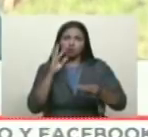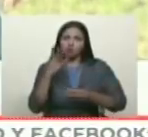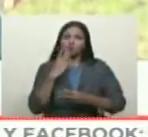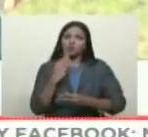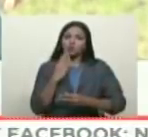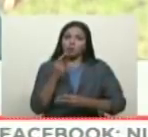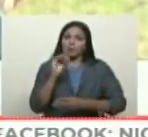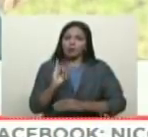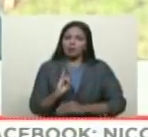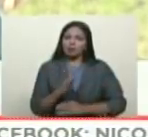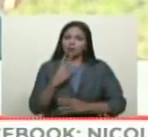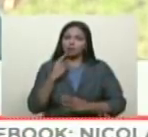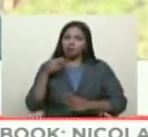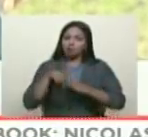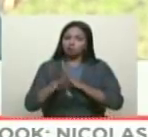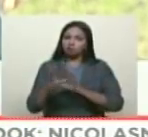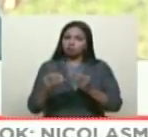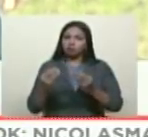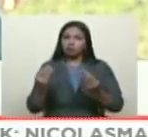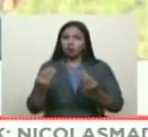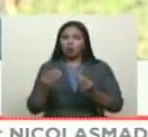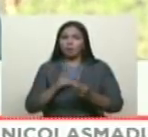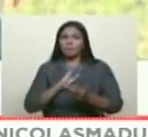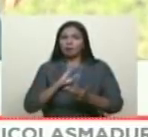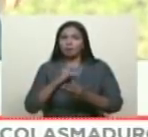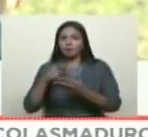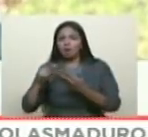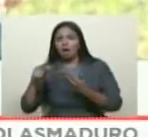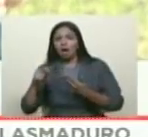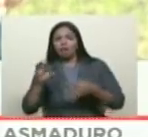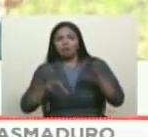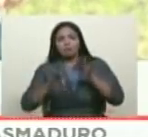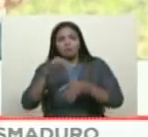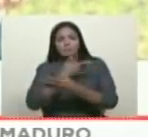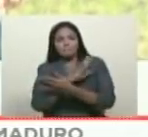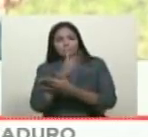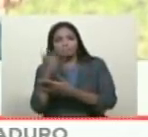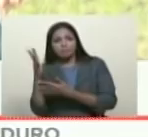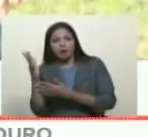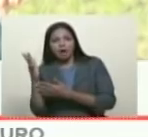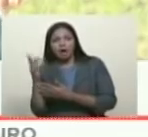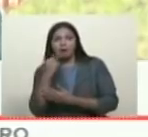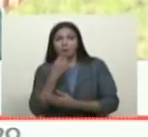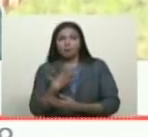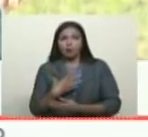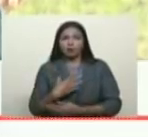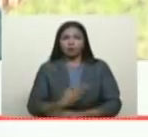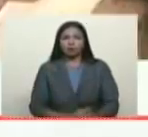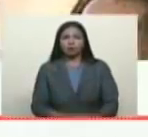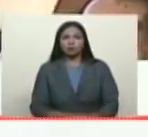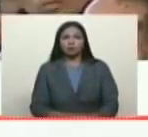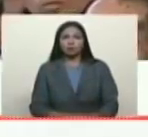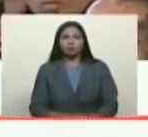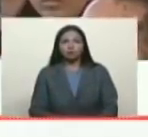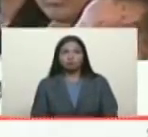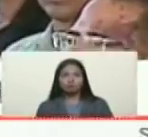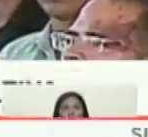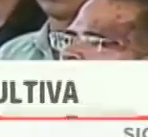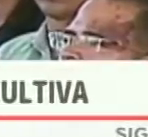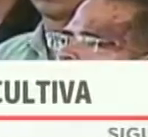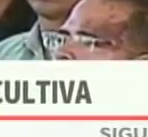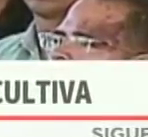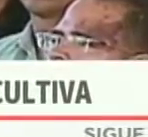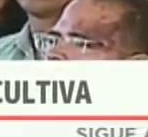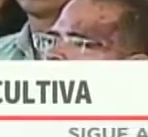experiencia chacao hidrológica y agrourbana. Bueno, Katy, un saludo de nosotros